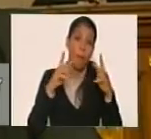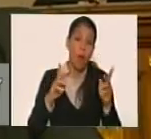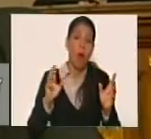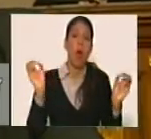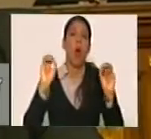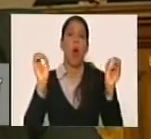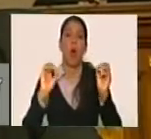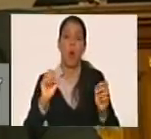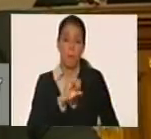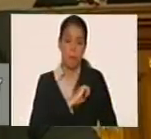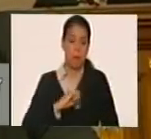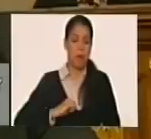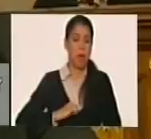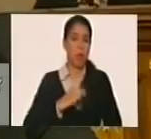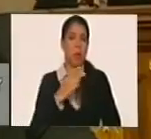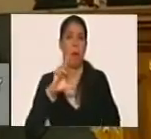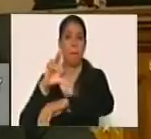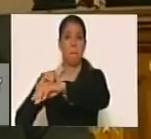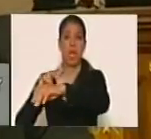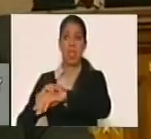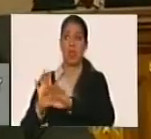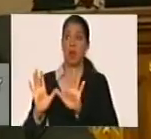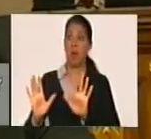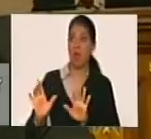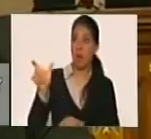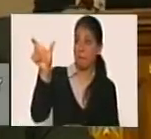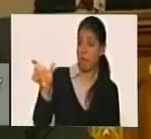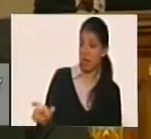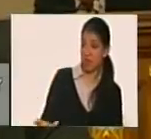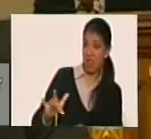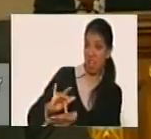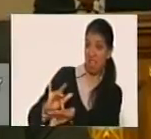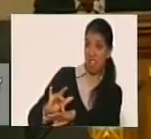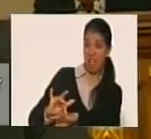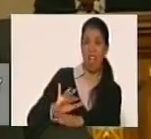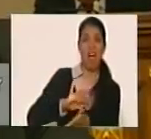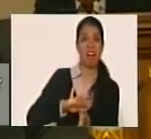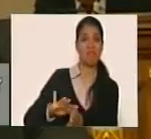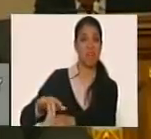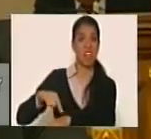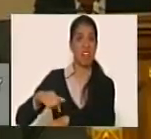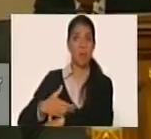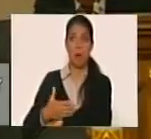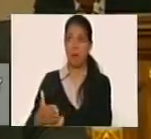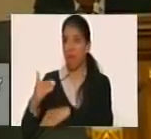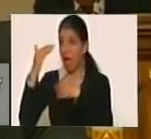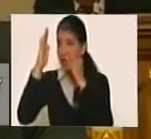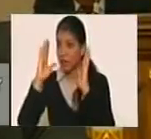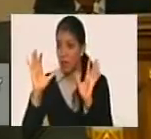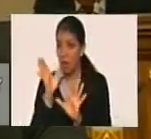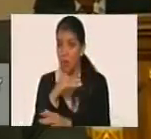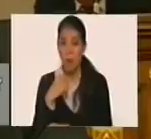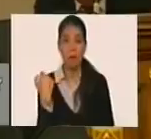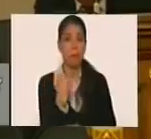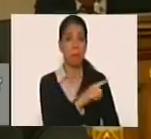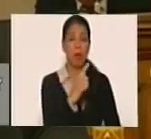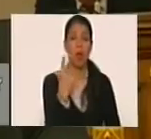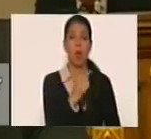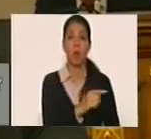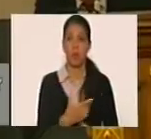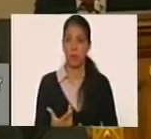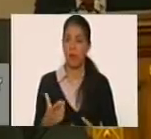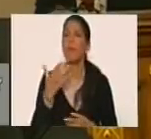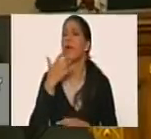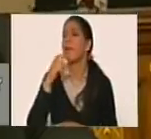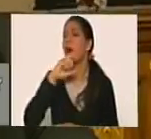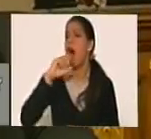privadas, voluntariamente se abstenga, omita o retarde atender a una persona por razones